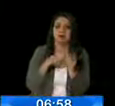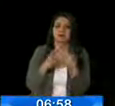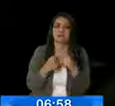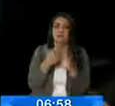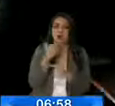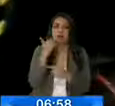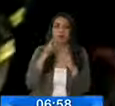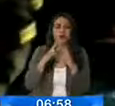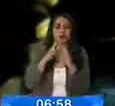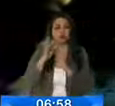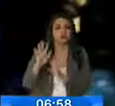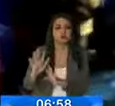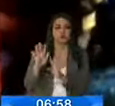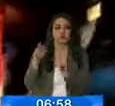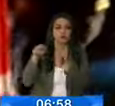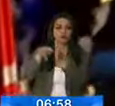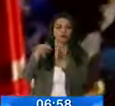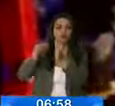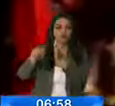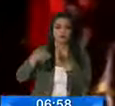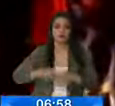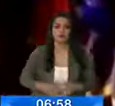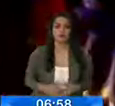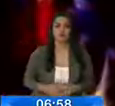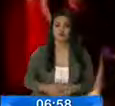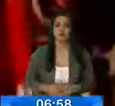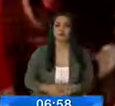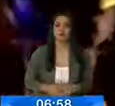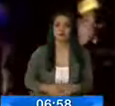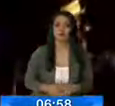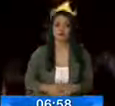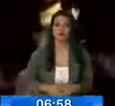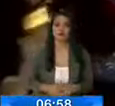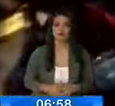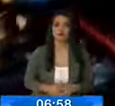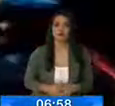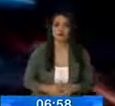cadáveres, amigos y conocidos de los extranjeros. En Quito informó Iván Casamen.